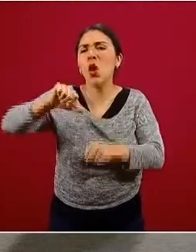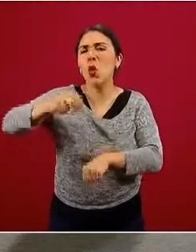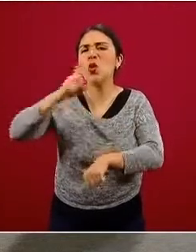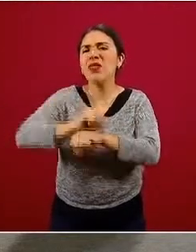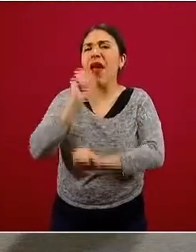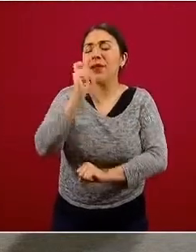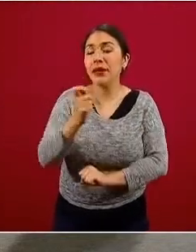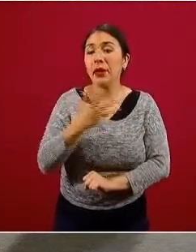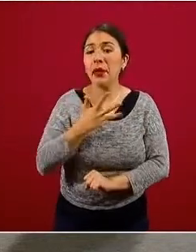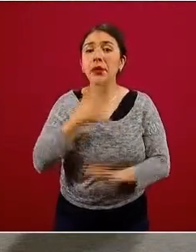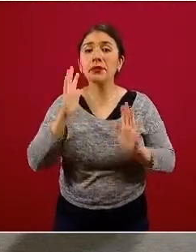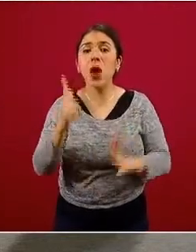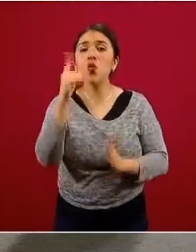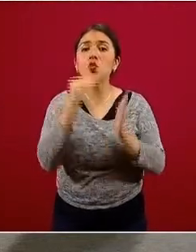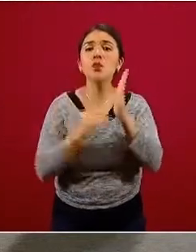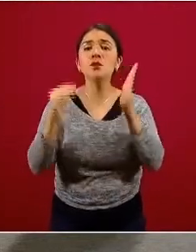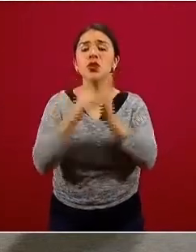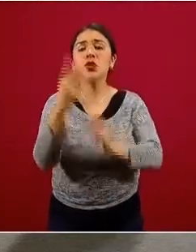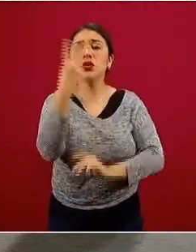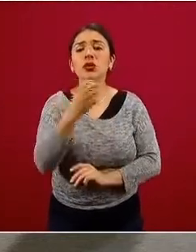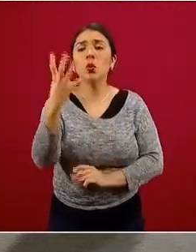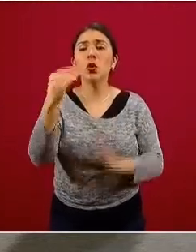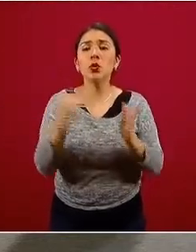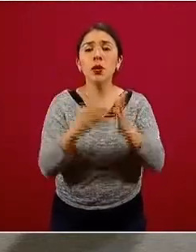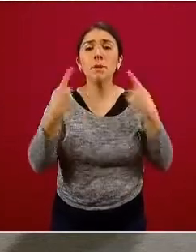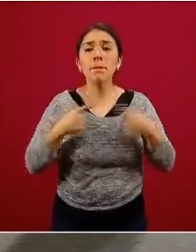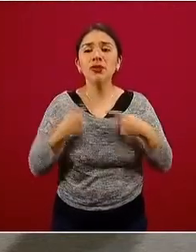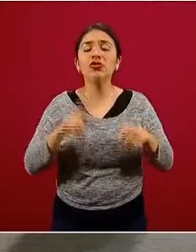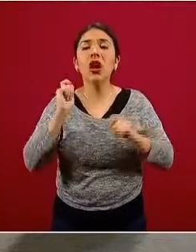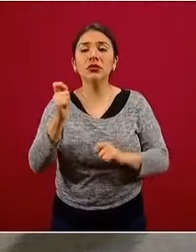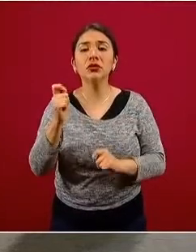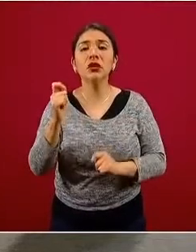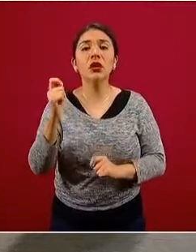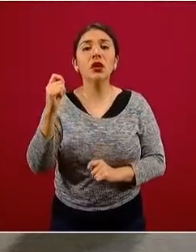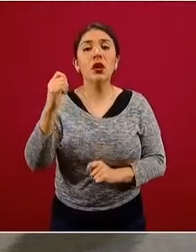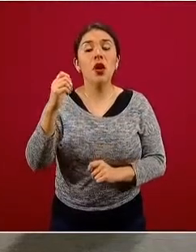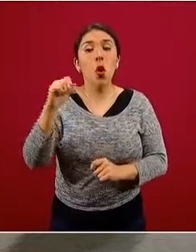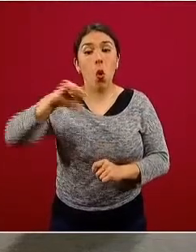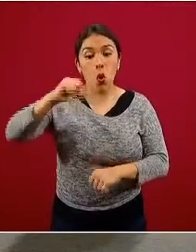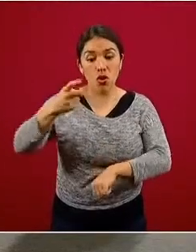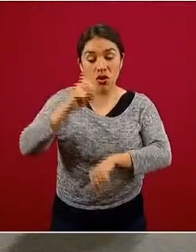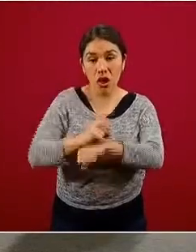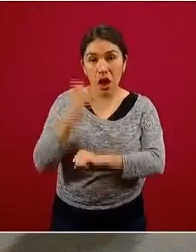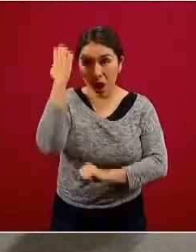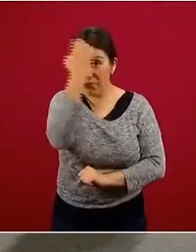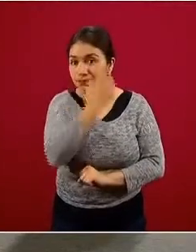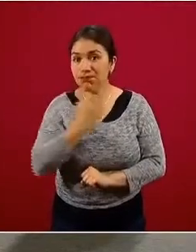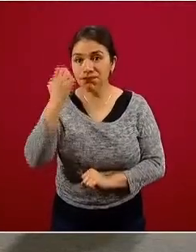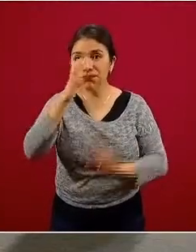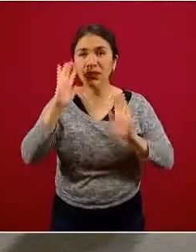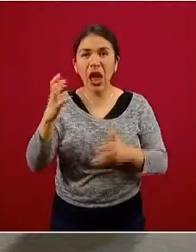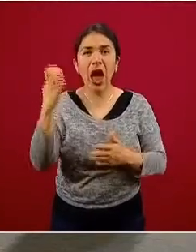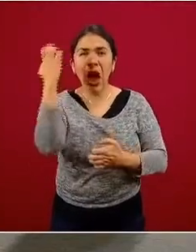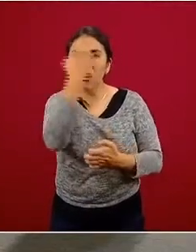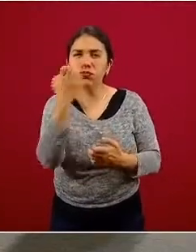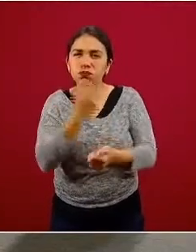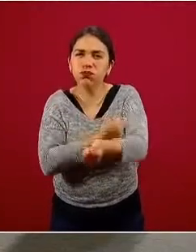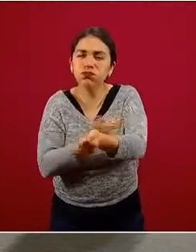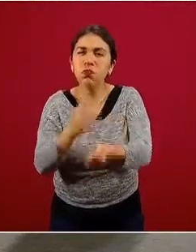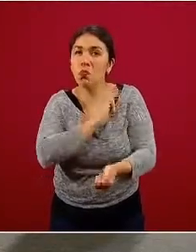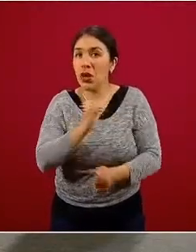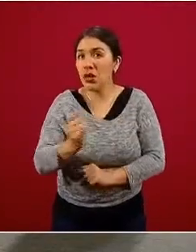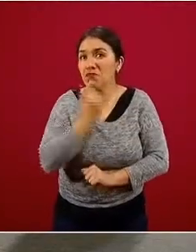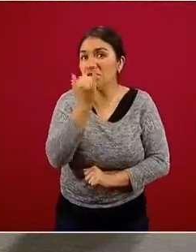diapositiva. Más de 1.304.000 son las personas que al corte del día de hoy han sido estudiadas